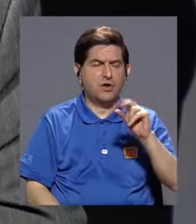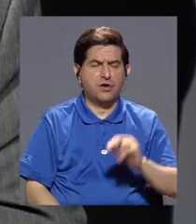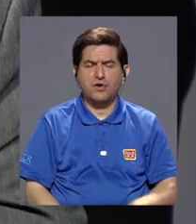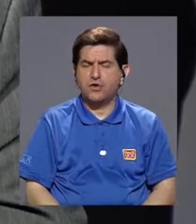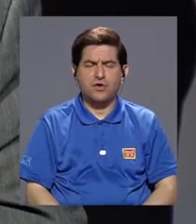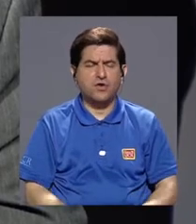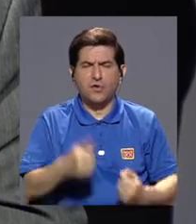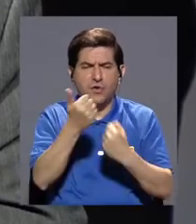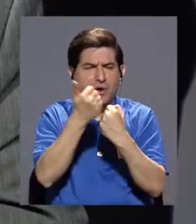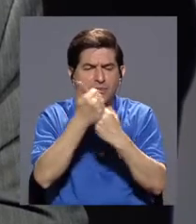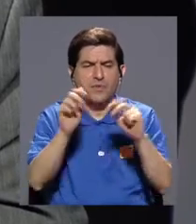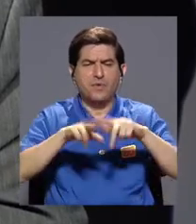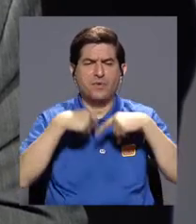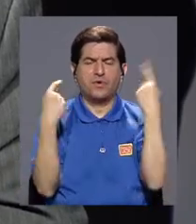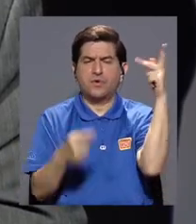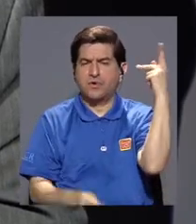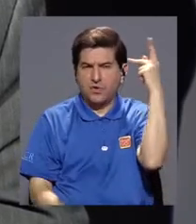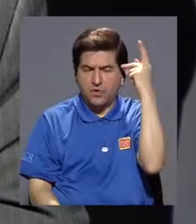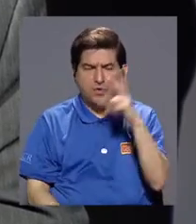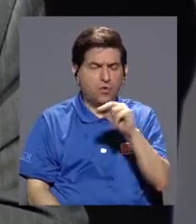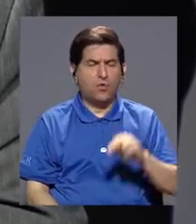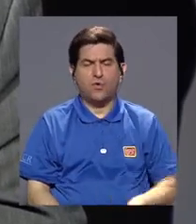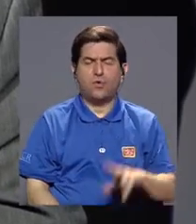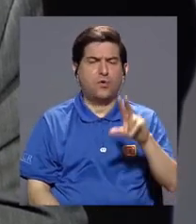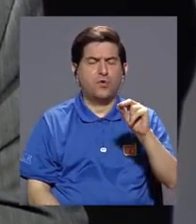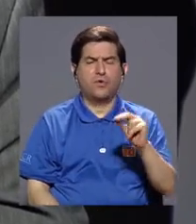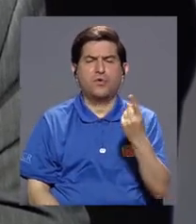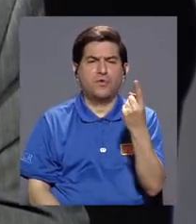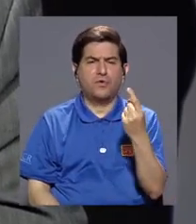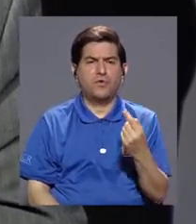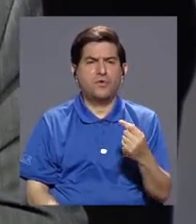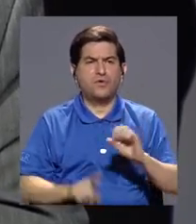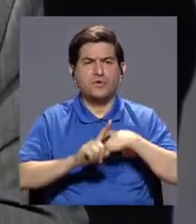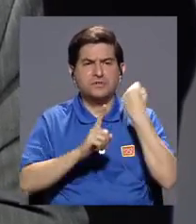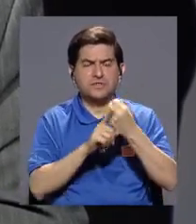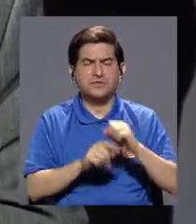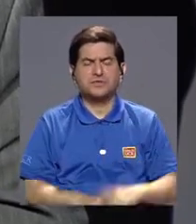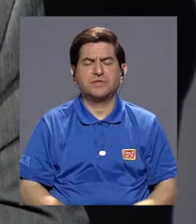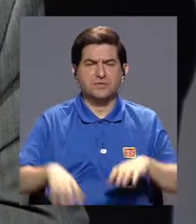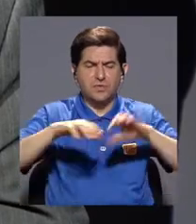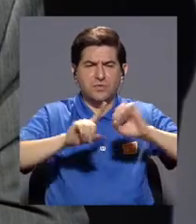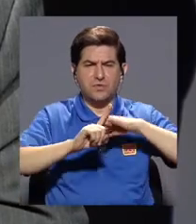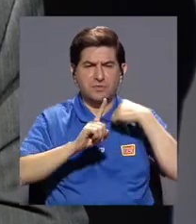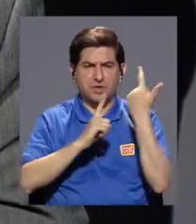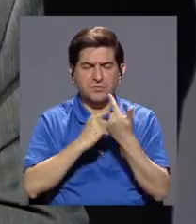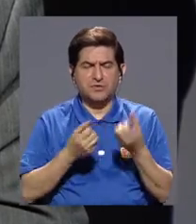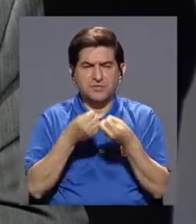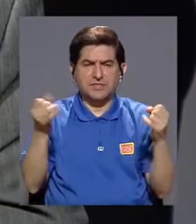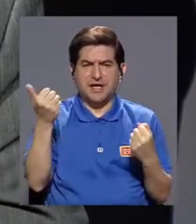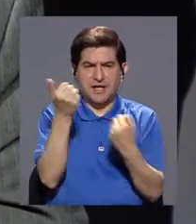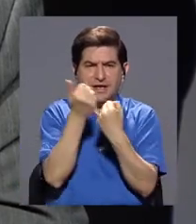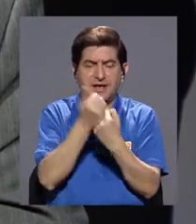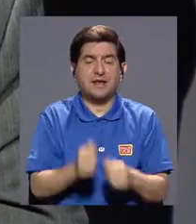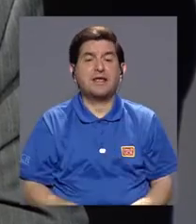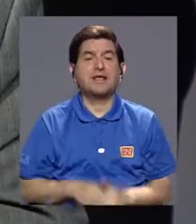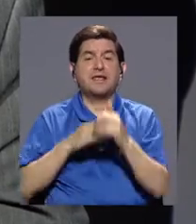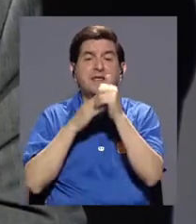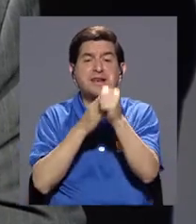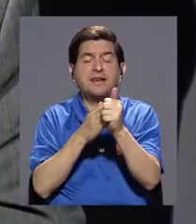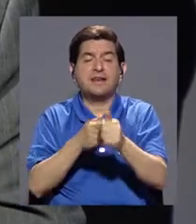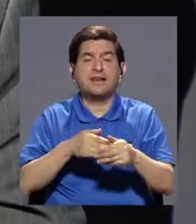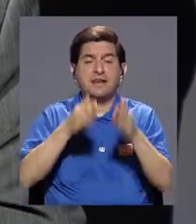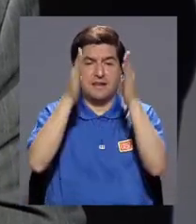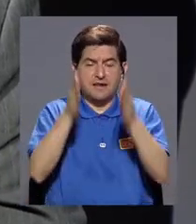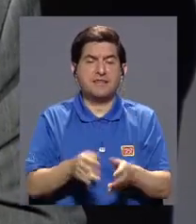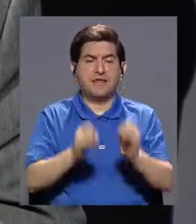los partidos políticos, no había deslegitimidad de los movimientos sociales y habían liderazgos individuales